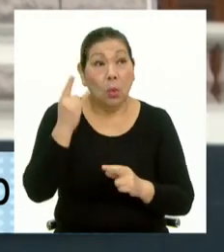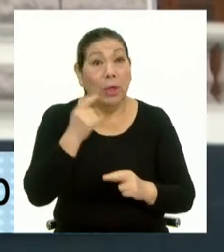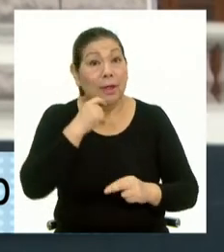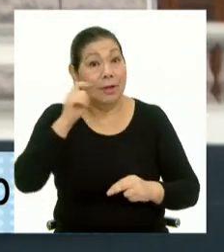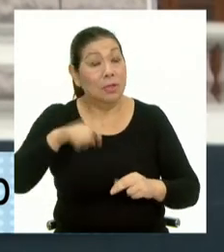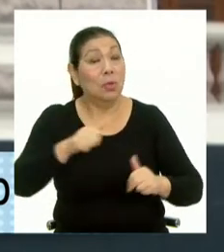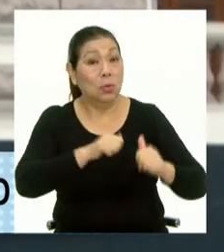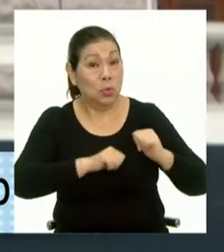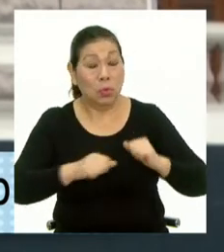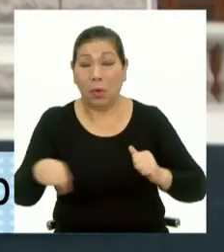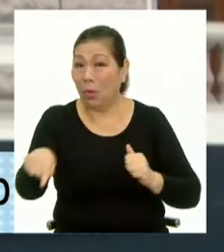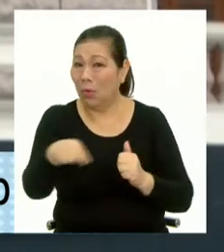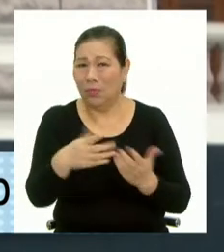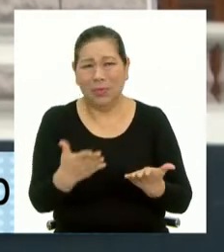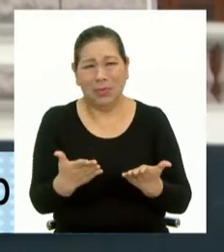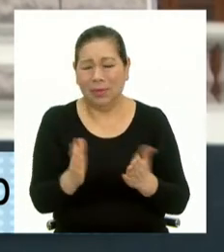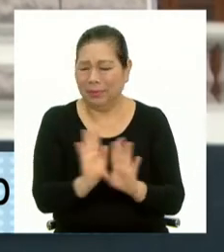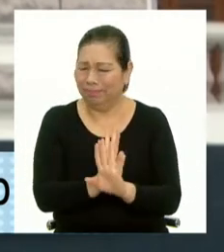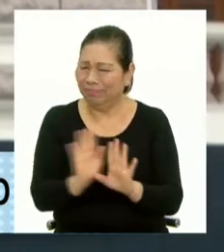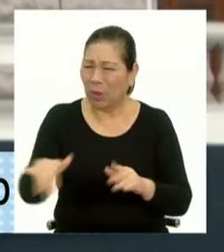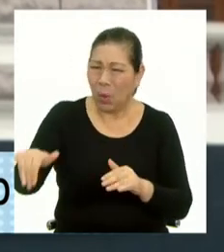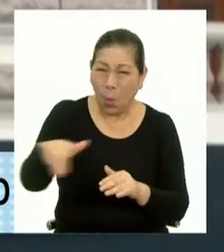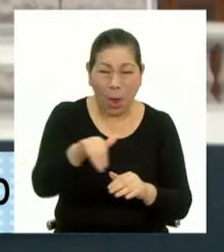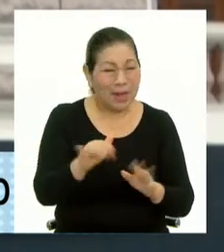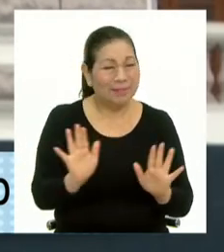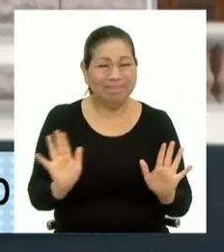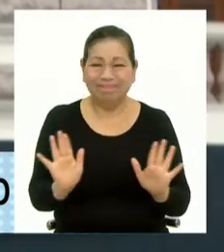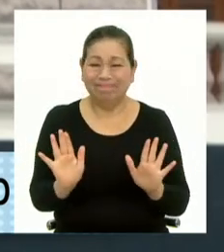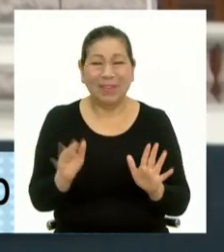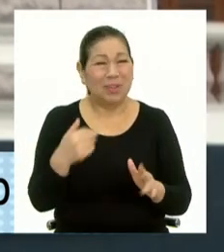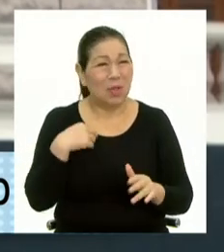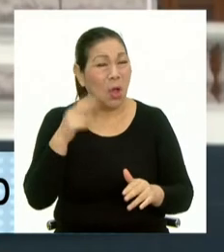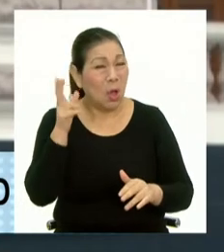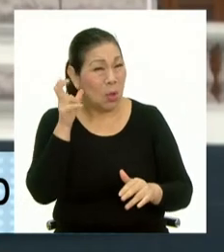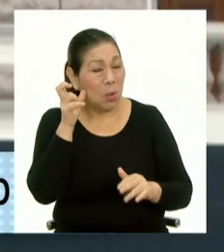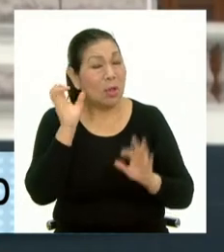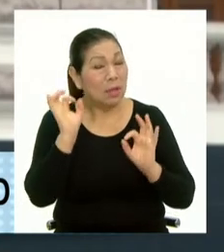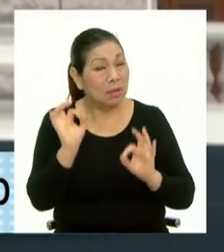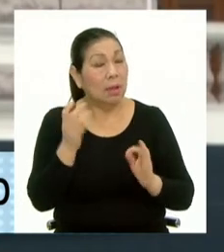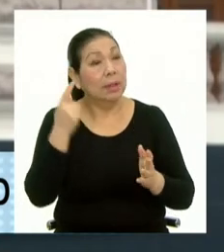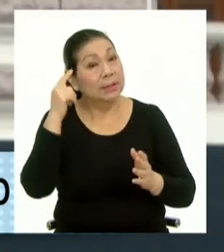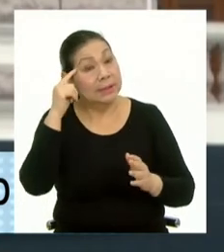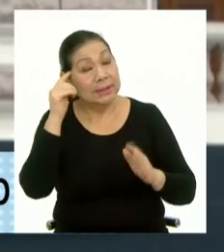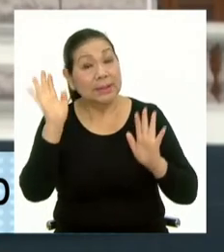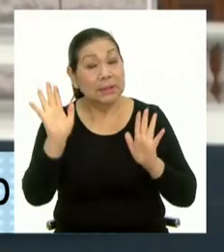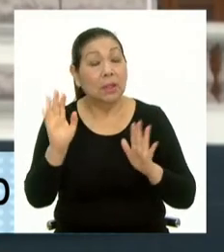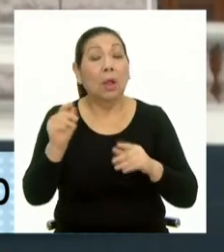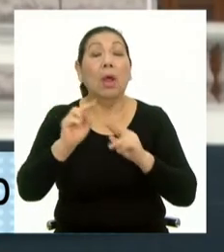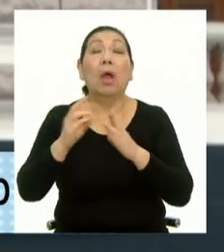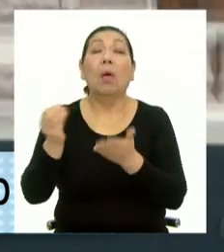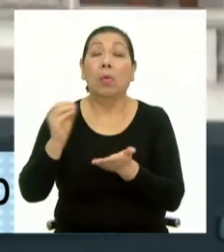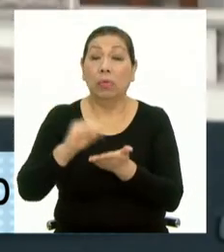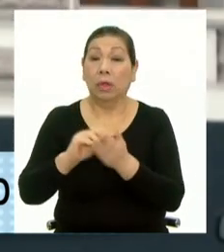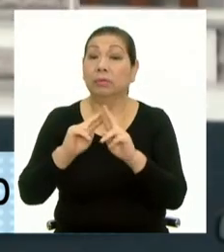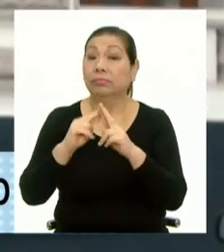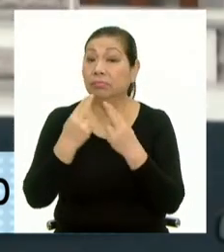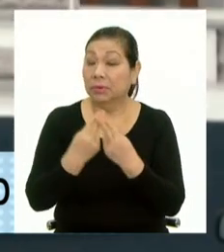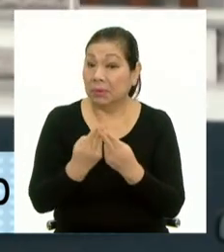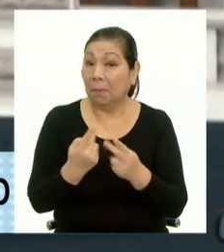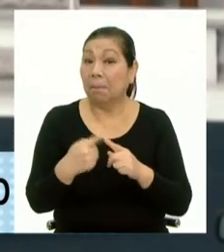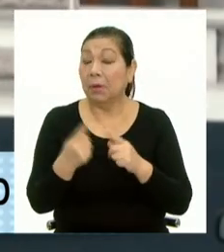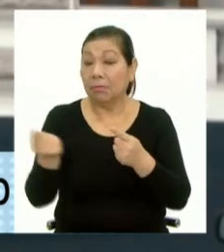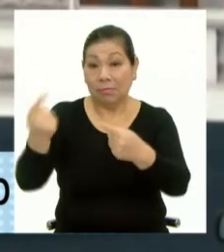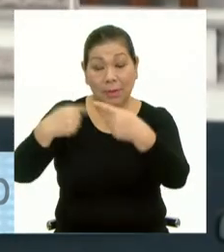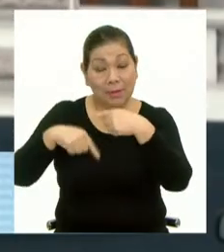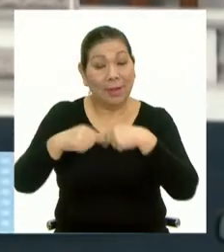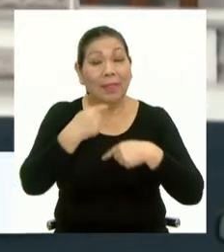estamos sufriendo, no a generalidades. Después de lo que escuchemos, seguramente vamos a tener una segunda reunión antes de la votación. Nosotros hemos